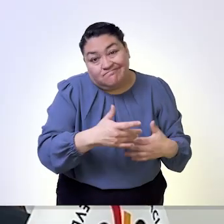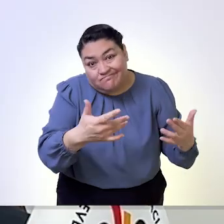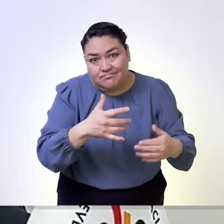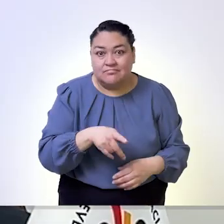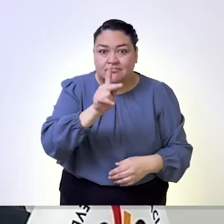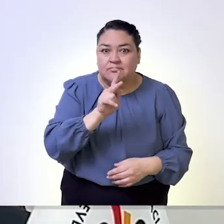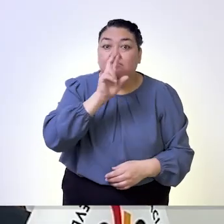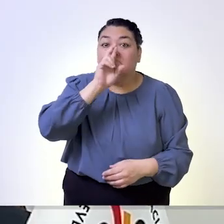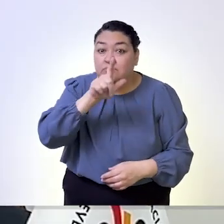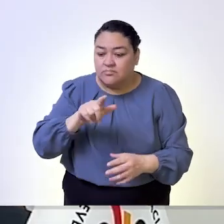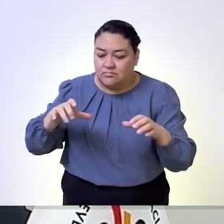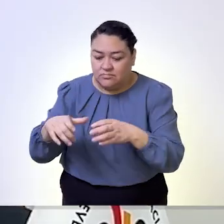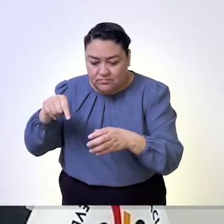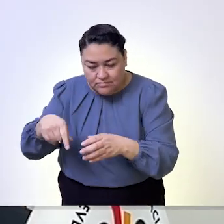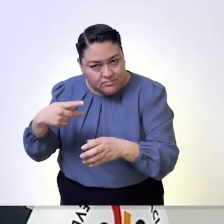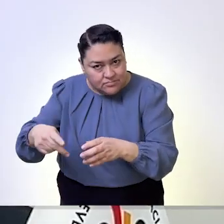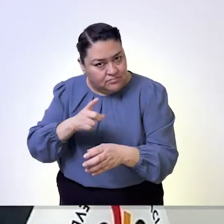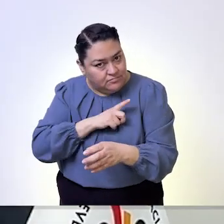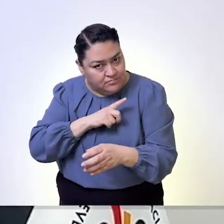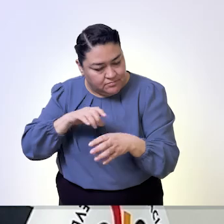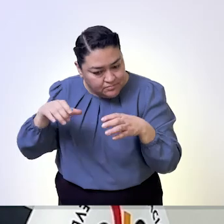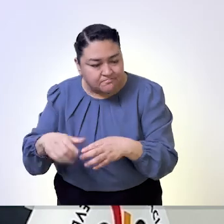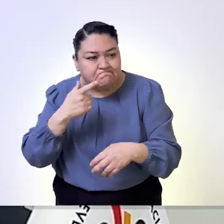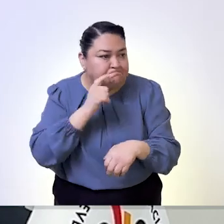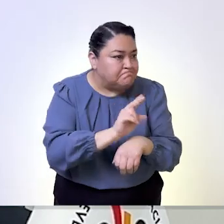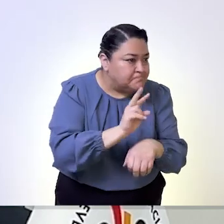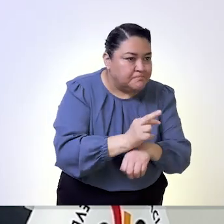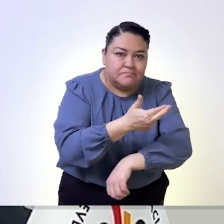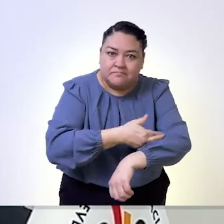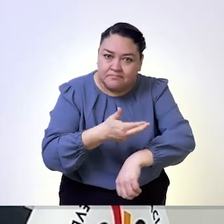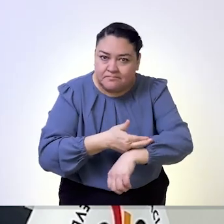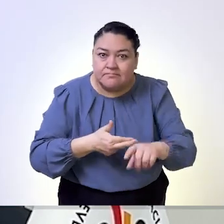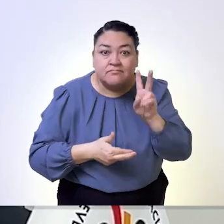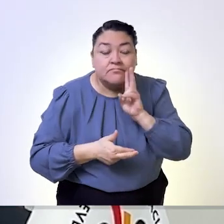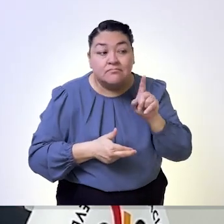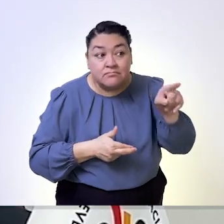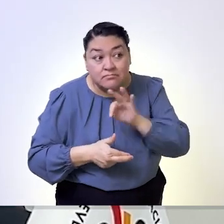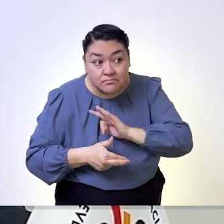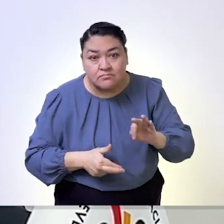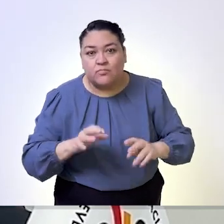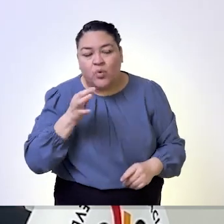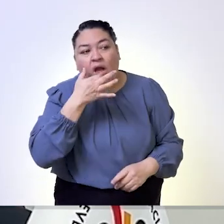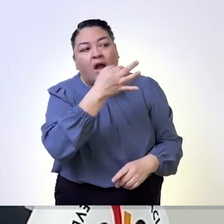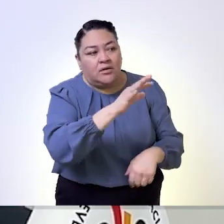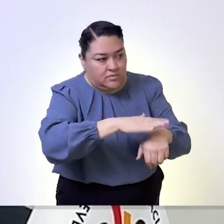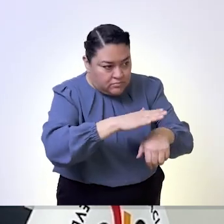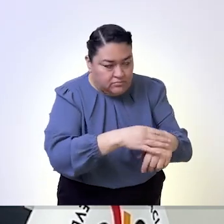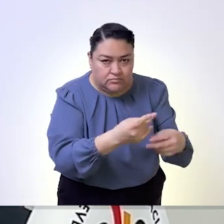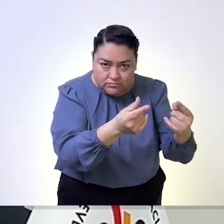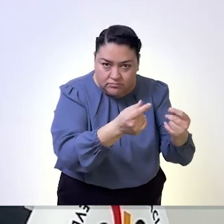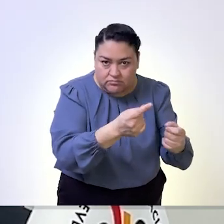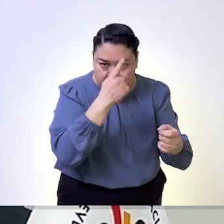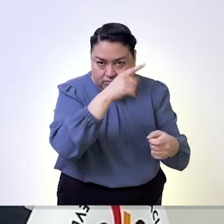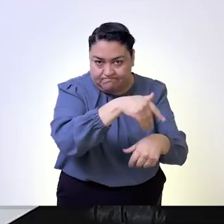ideal sería que nosotros tuviéramos nuestras propias herramientas, nuestros propios mecanismos, como estos medios de apremio,